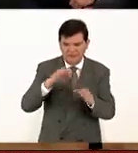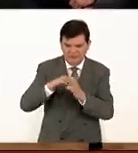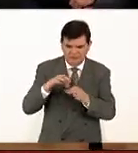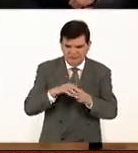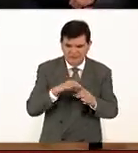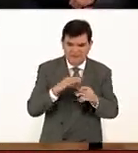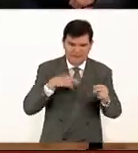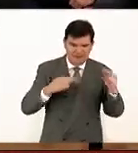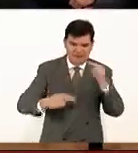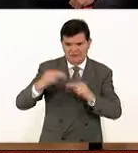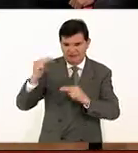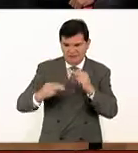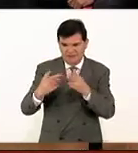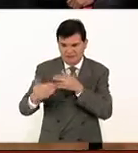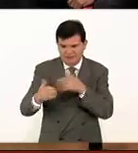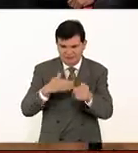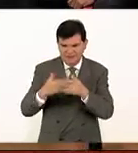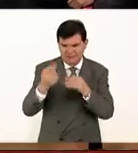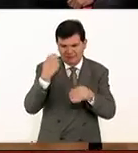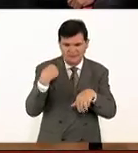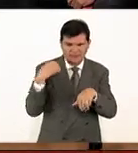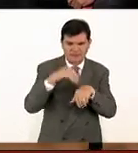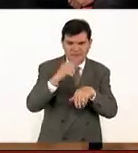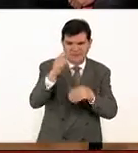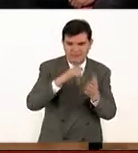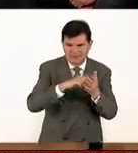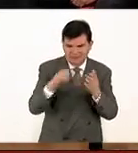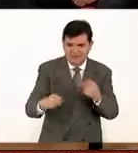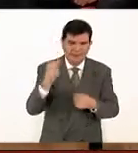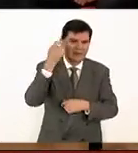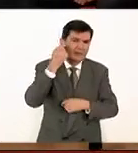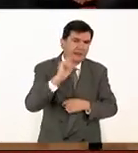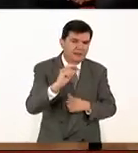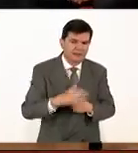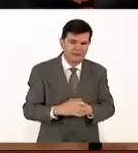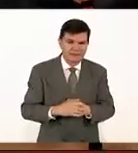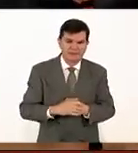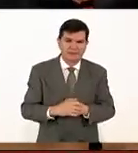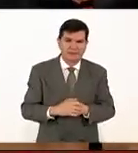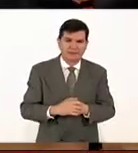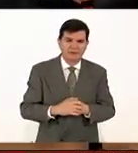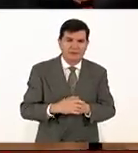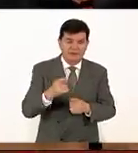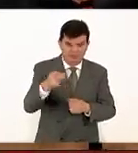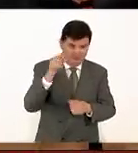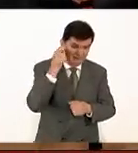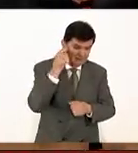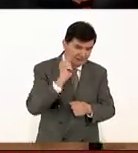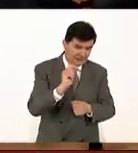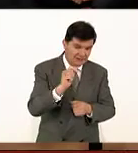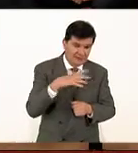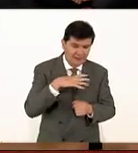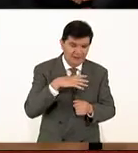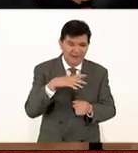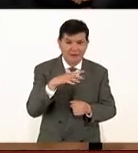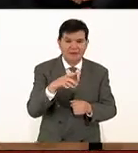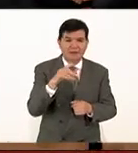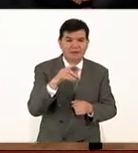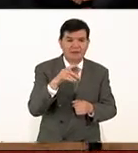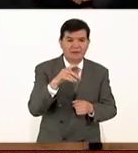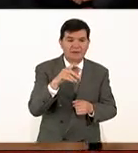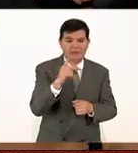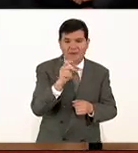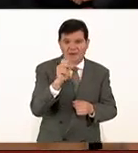sus niveles de sofisticación. Para ponerles un ejemplo, Guerrero, ¿no? En Guerrero Acción Nacional no